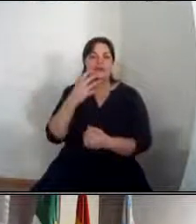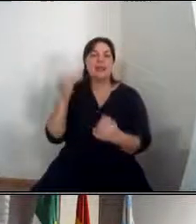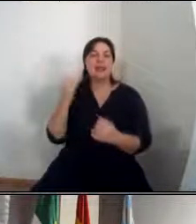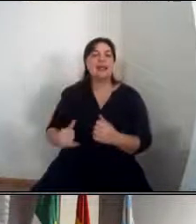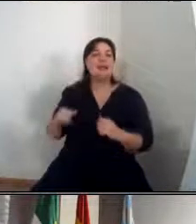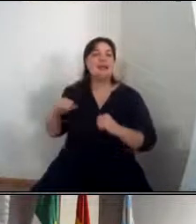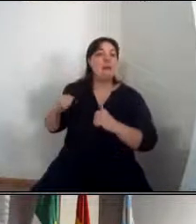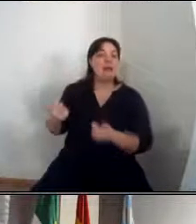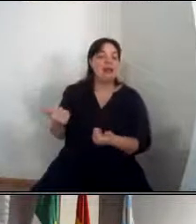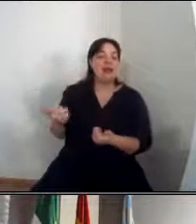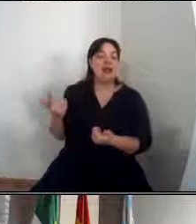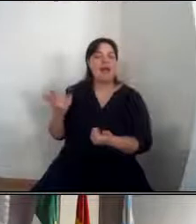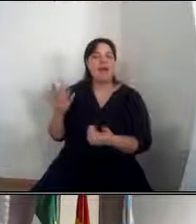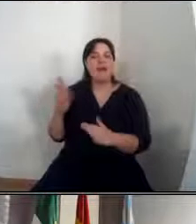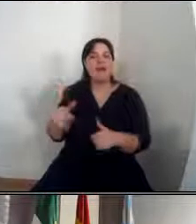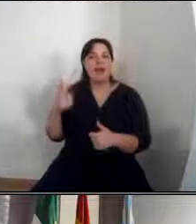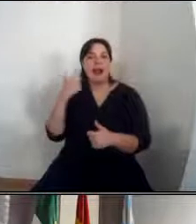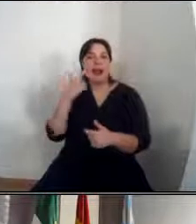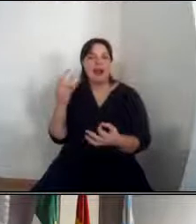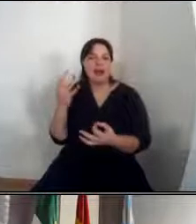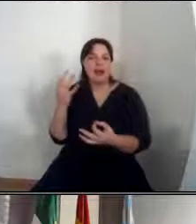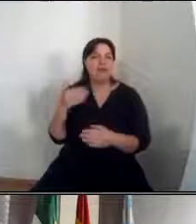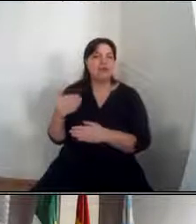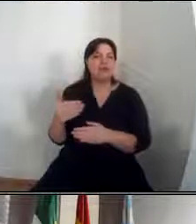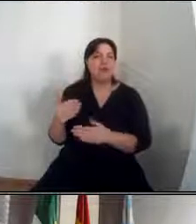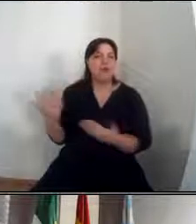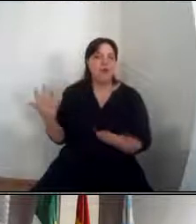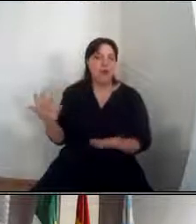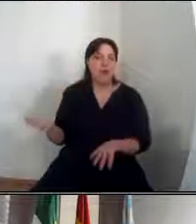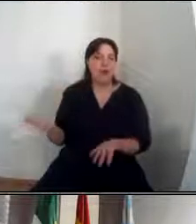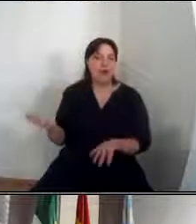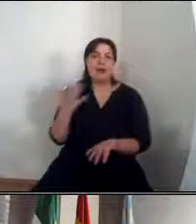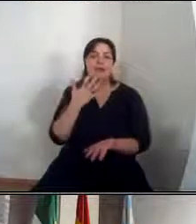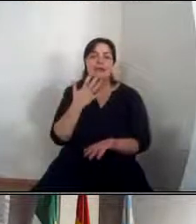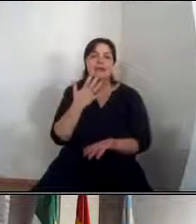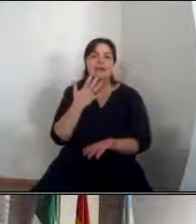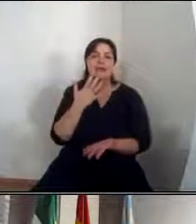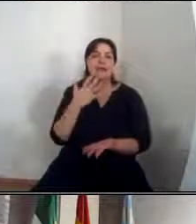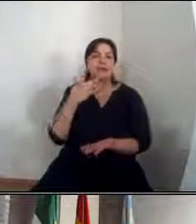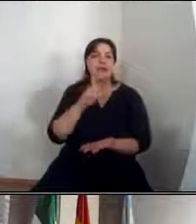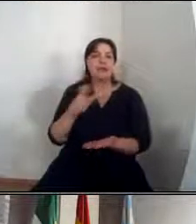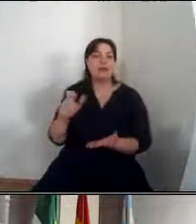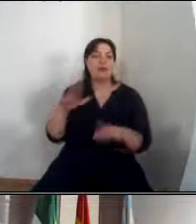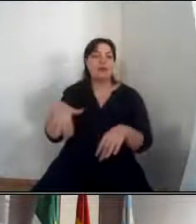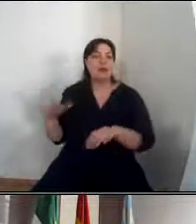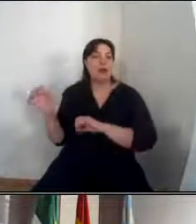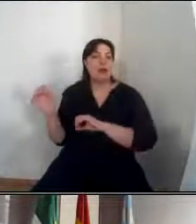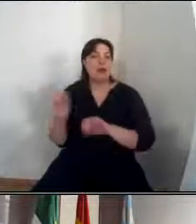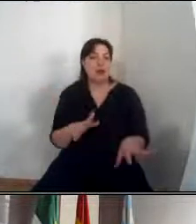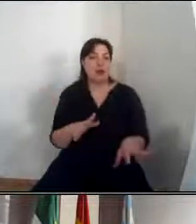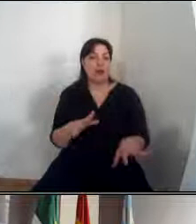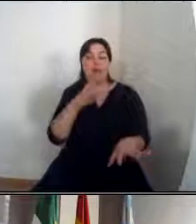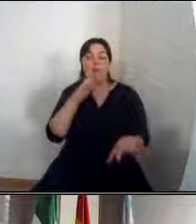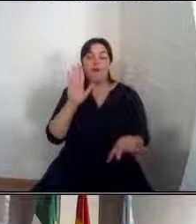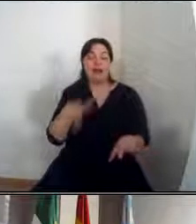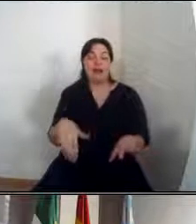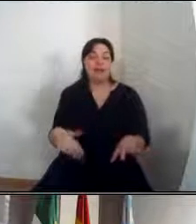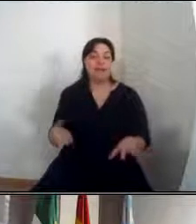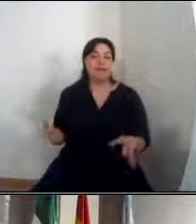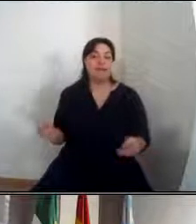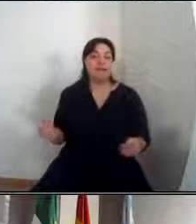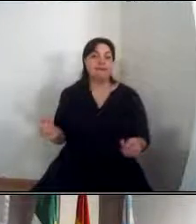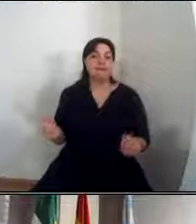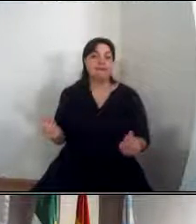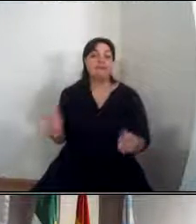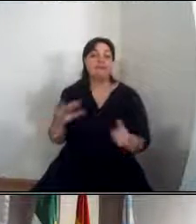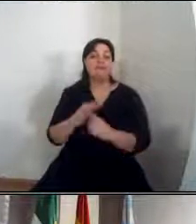lo que podía ser y lo que podía ser dejar a las personas en la estacada, como al final vimos que también